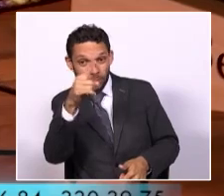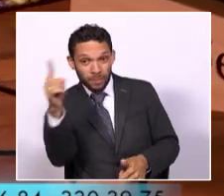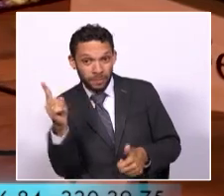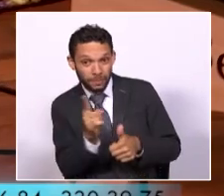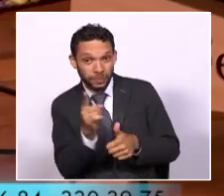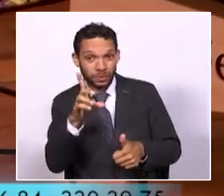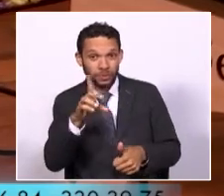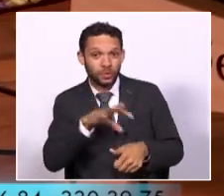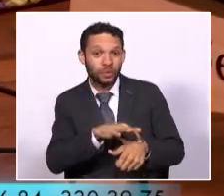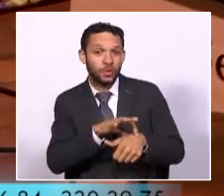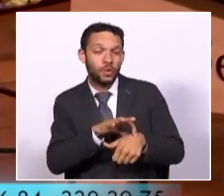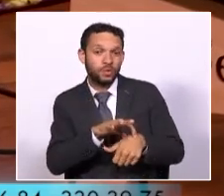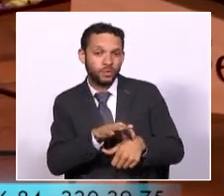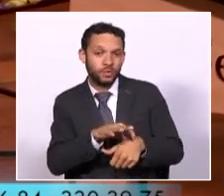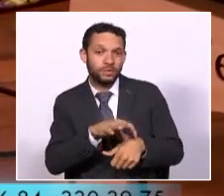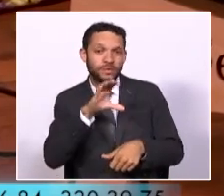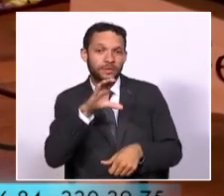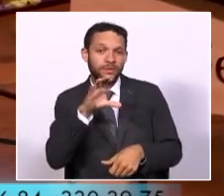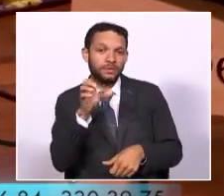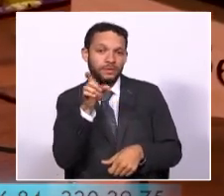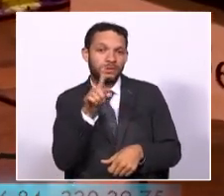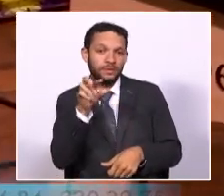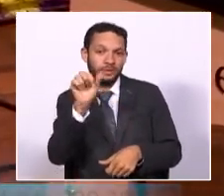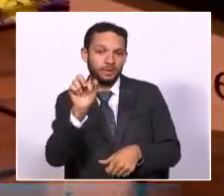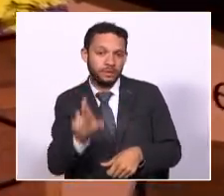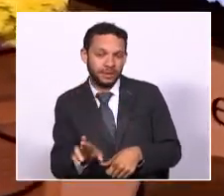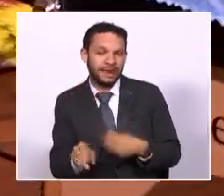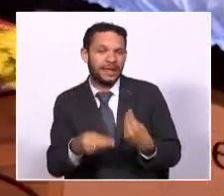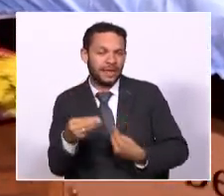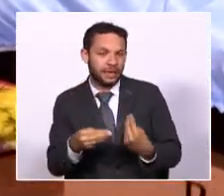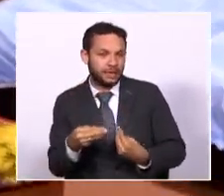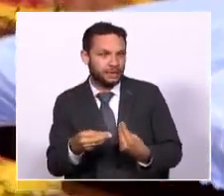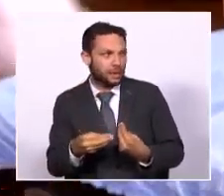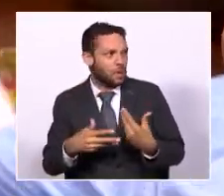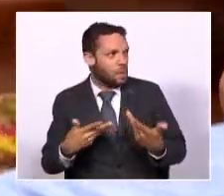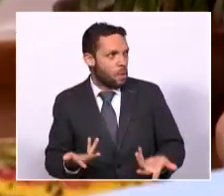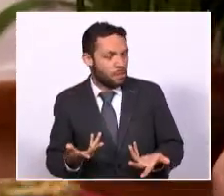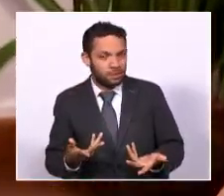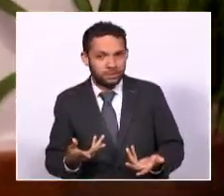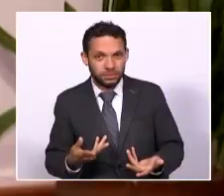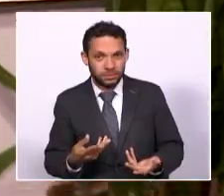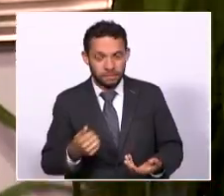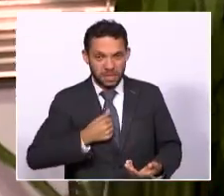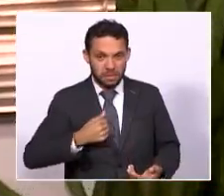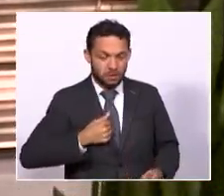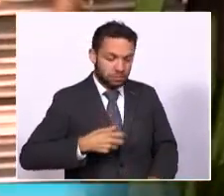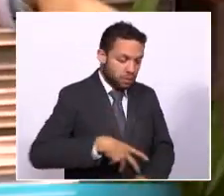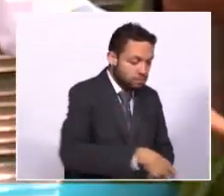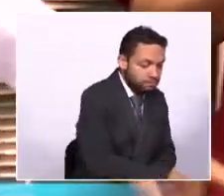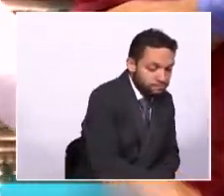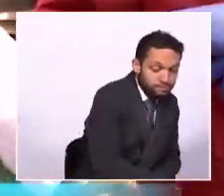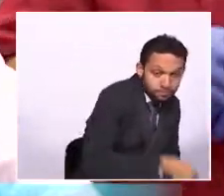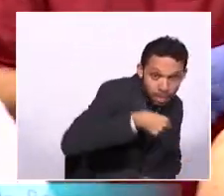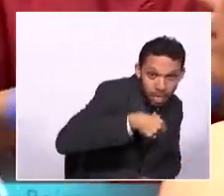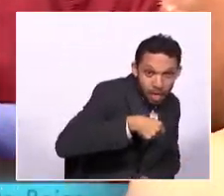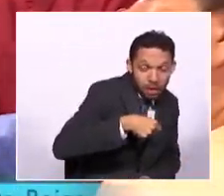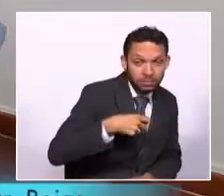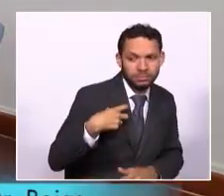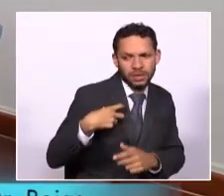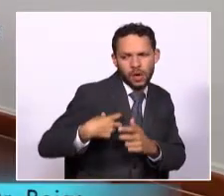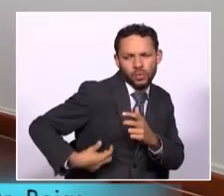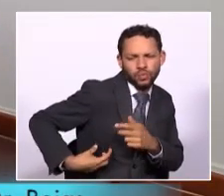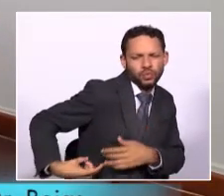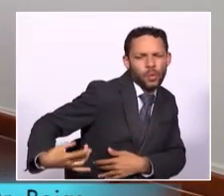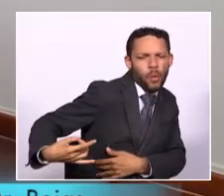cae algo y él se arrodilla y coge algo. Pero cuando yo me cojo, ahí es donde, claro, el dolor en la